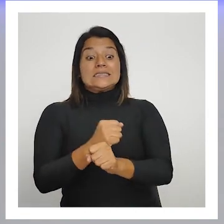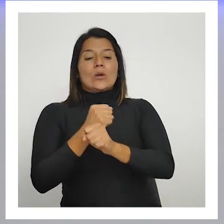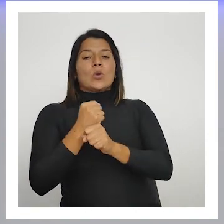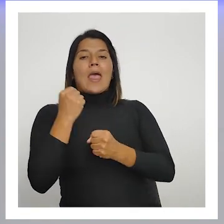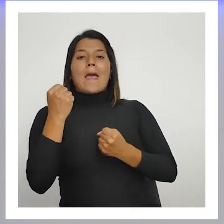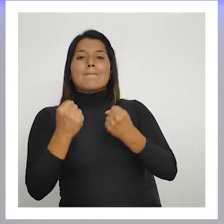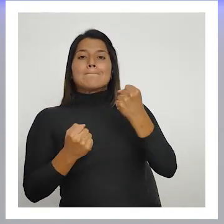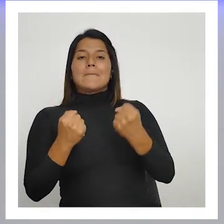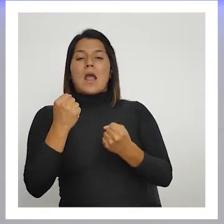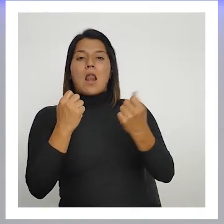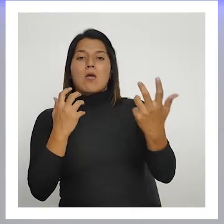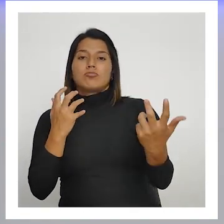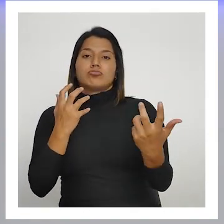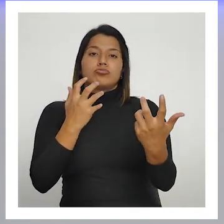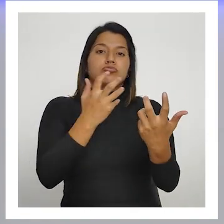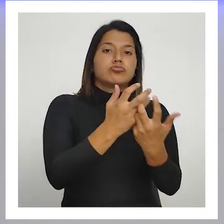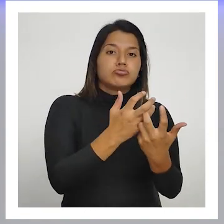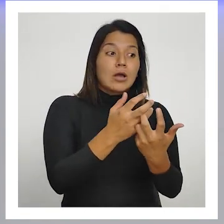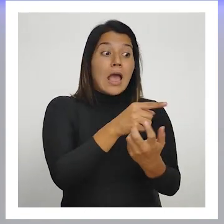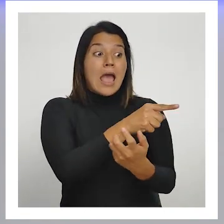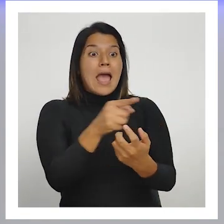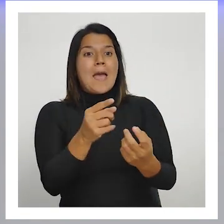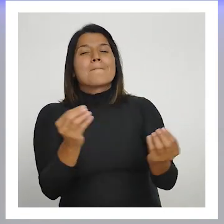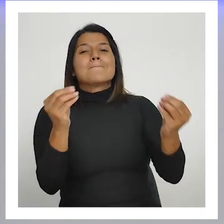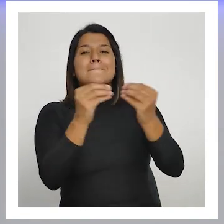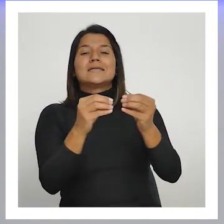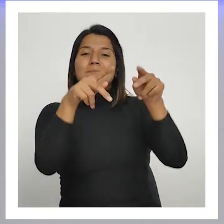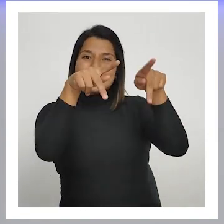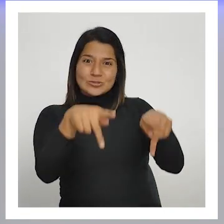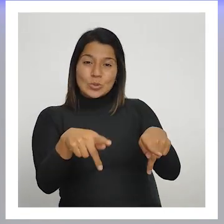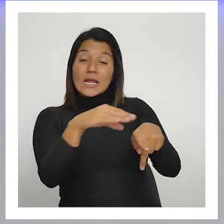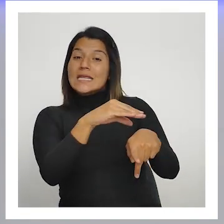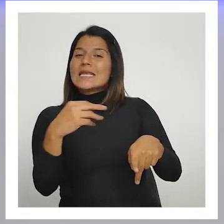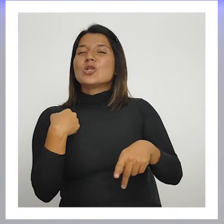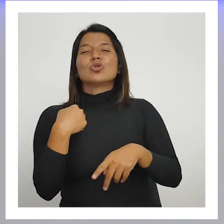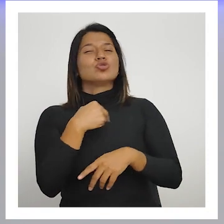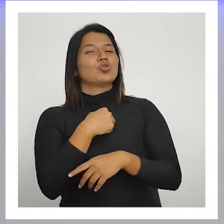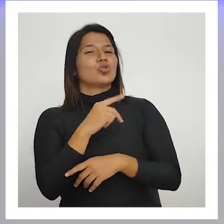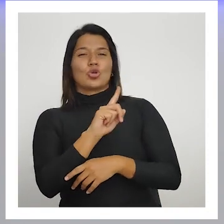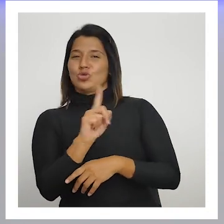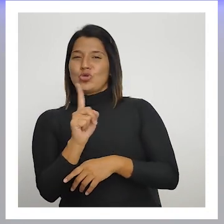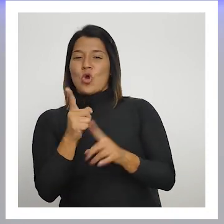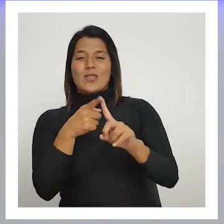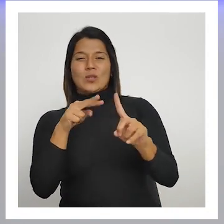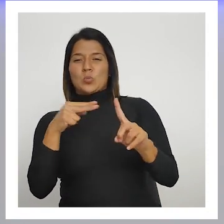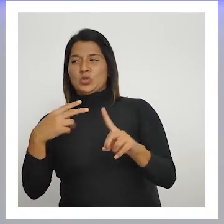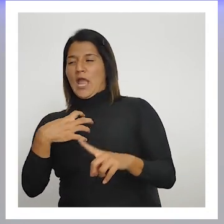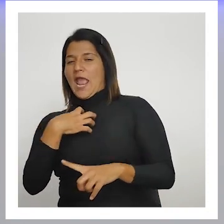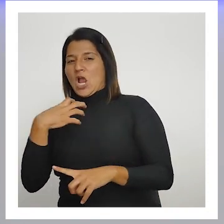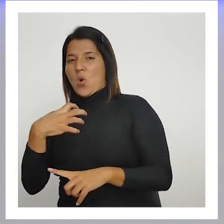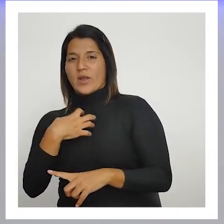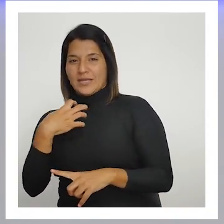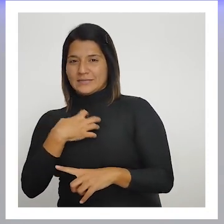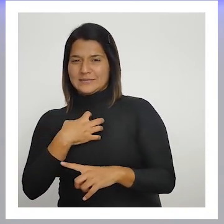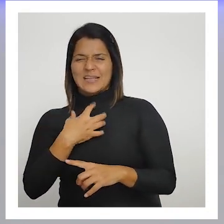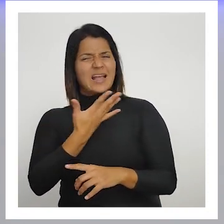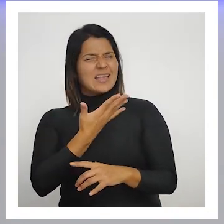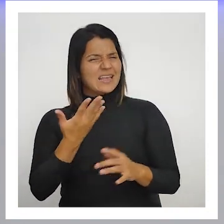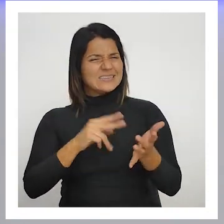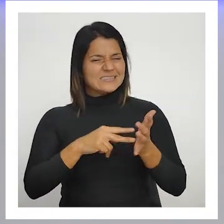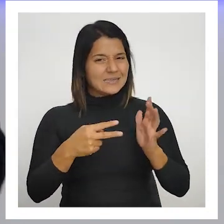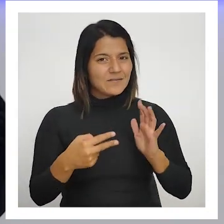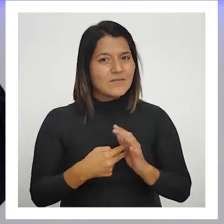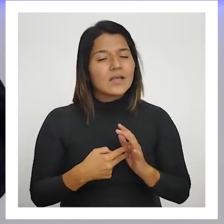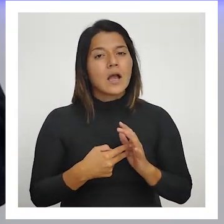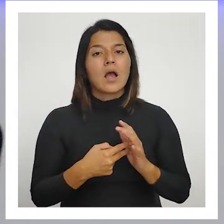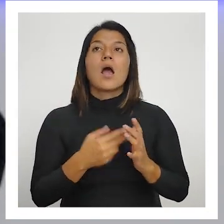vial a más personas y que no estamos haciéndolo desde un lugar egoísta. ¿A qué me refiero con un lugar egoísta?